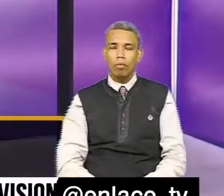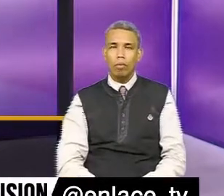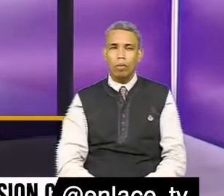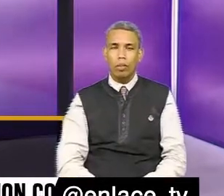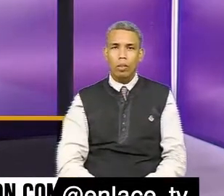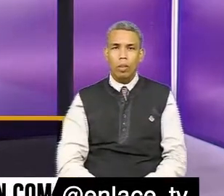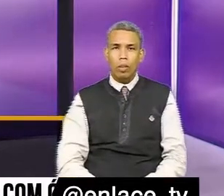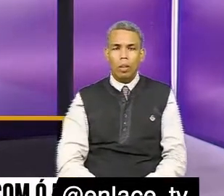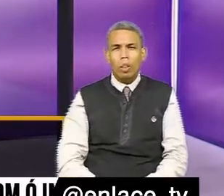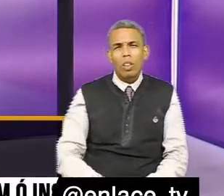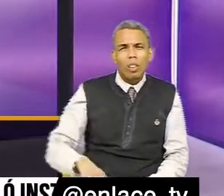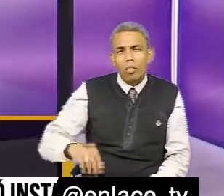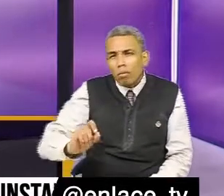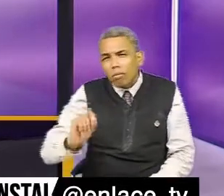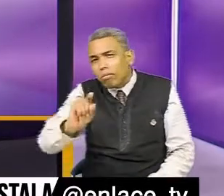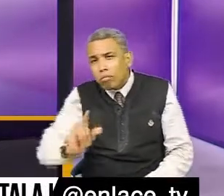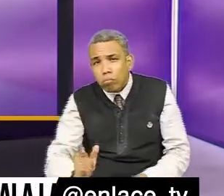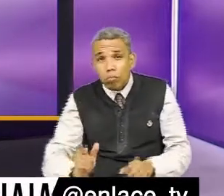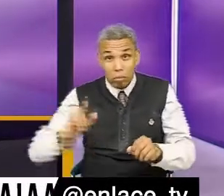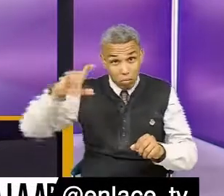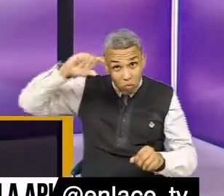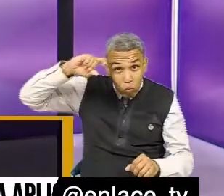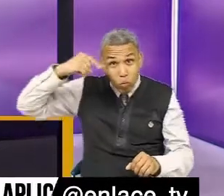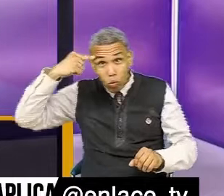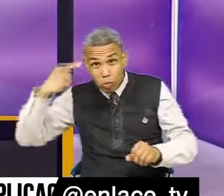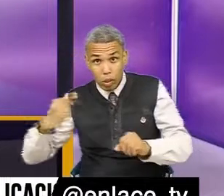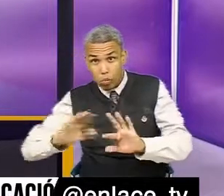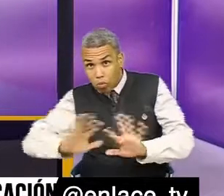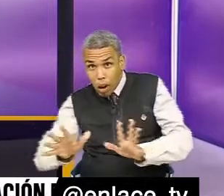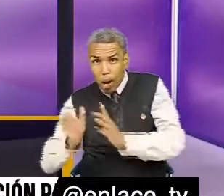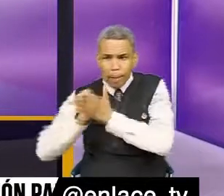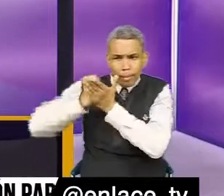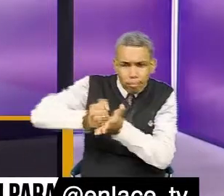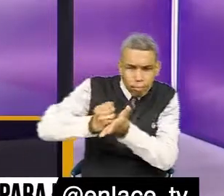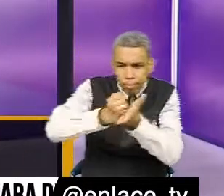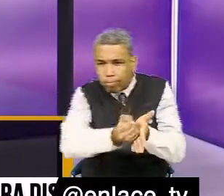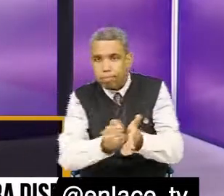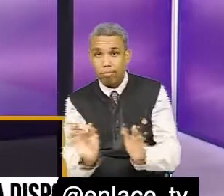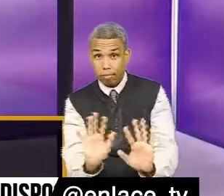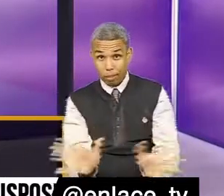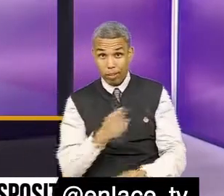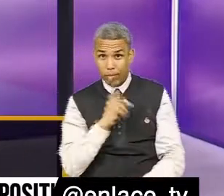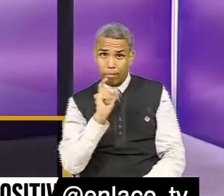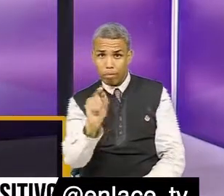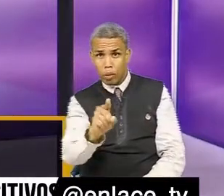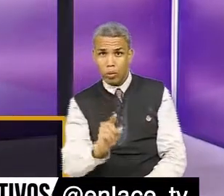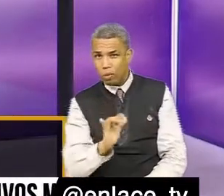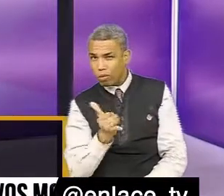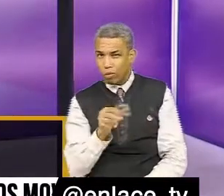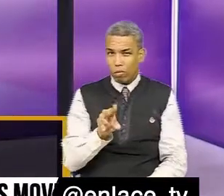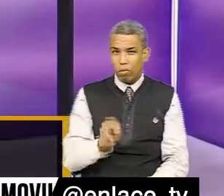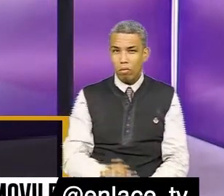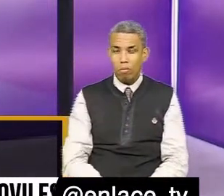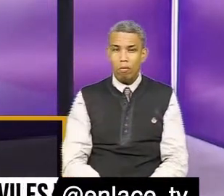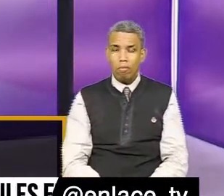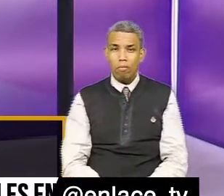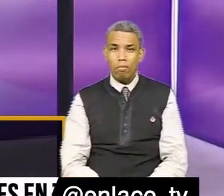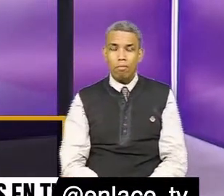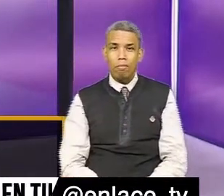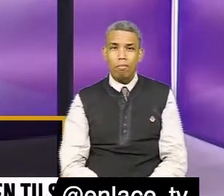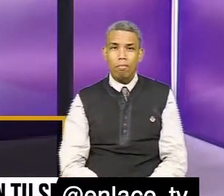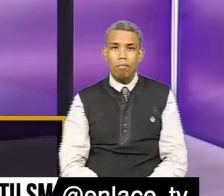presenta allí en este lugar ya hay autoridades en el sitio que han dicho que les han prestado una primera atención bueno